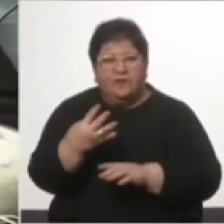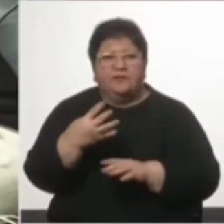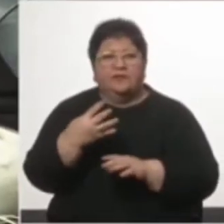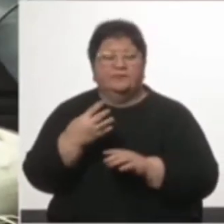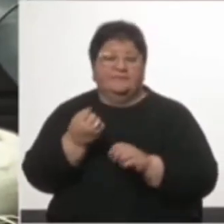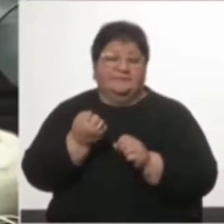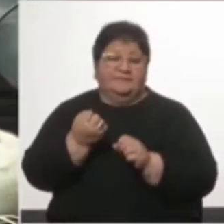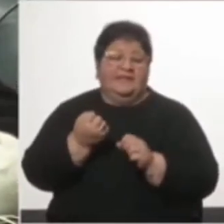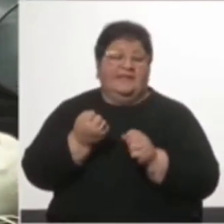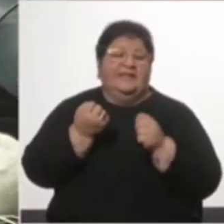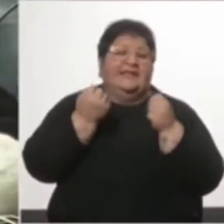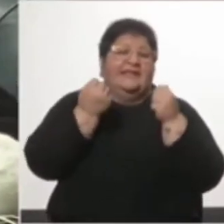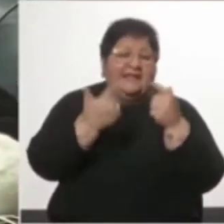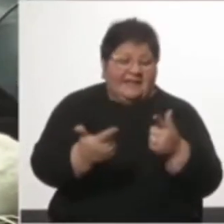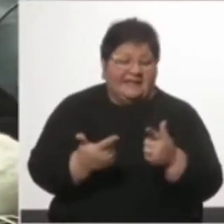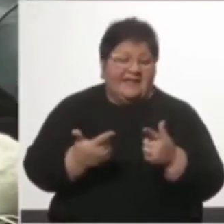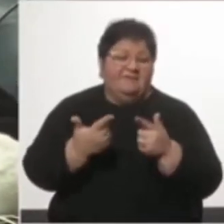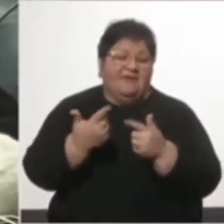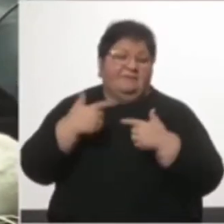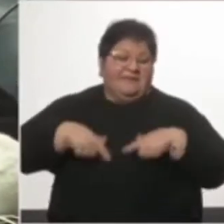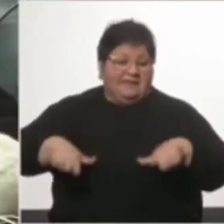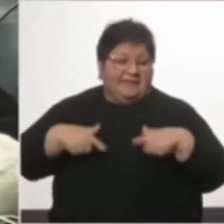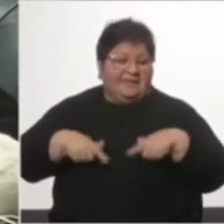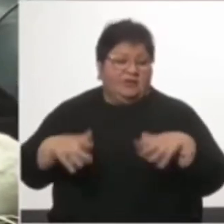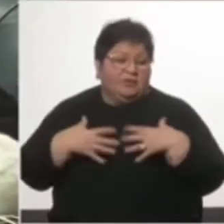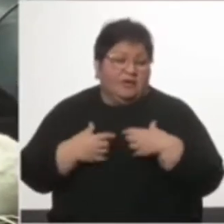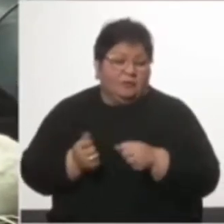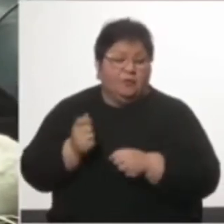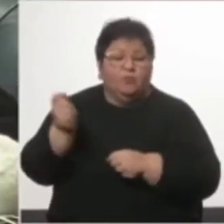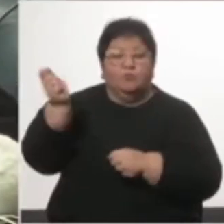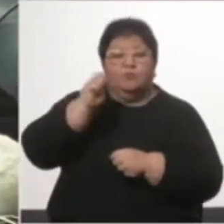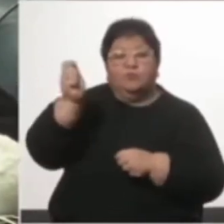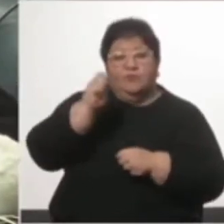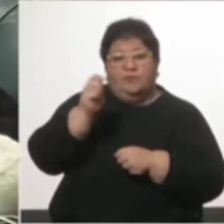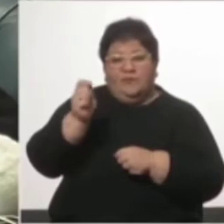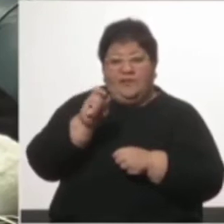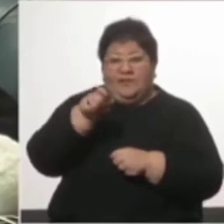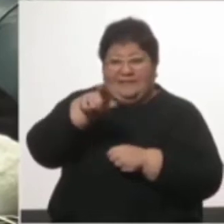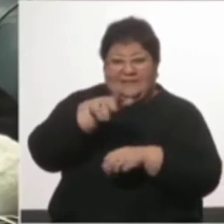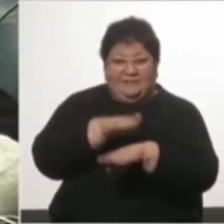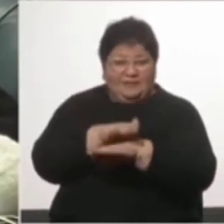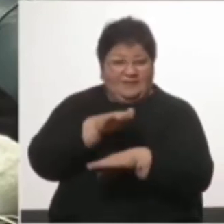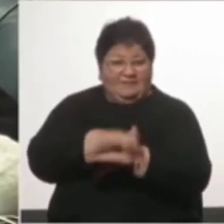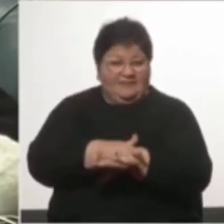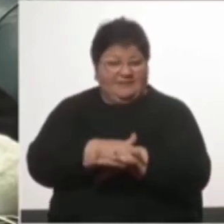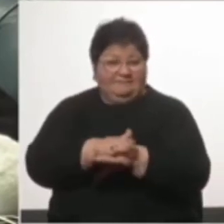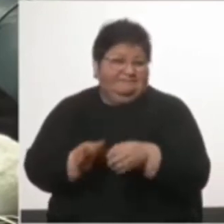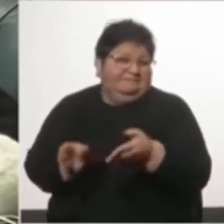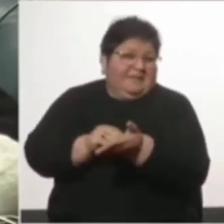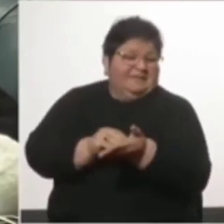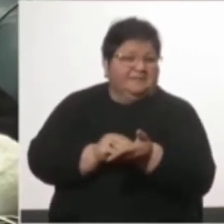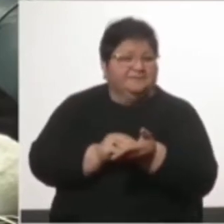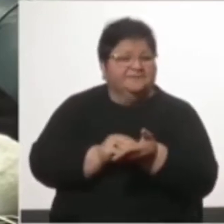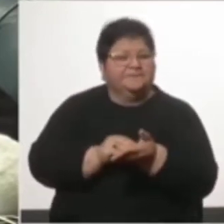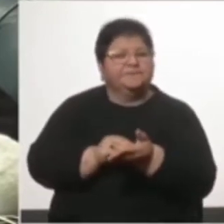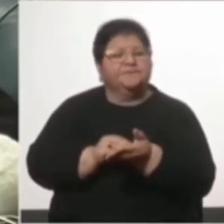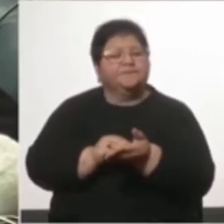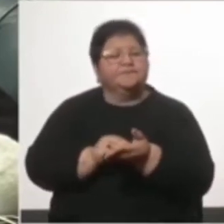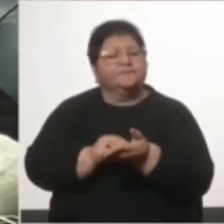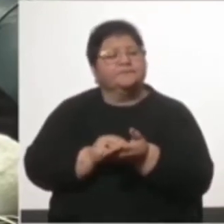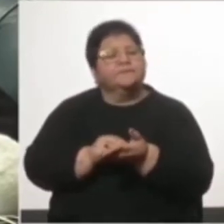al Ministerio de Salud Pública para ese fin. Y en cuanto a los recaudos definidos para esta